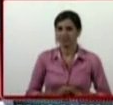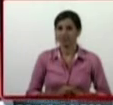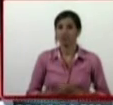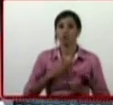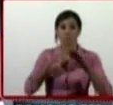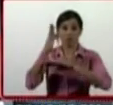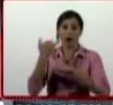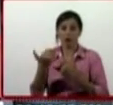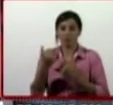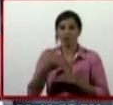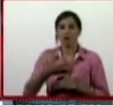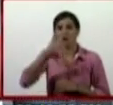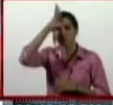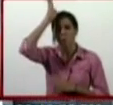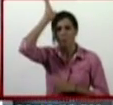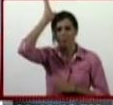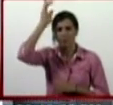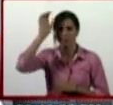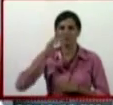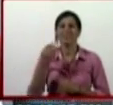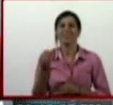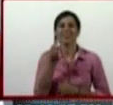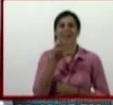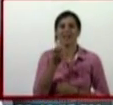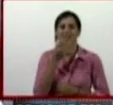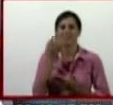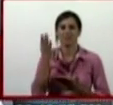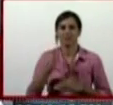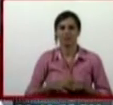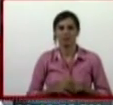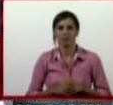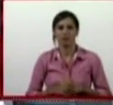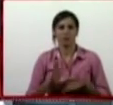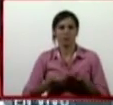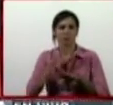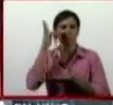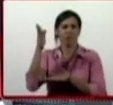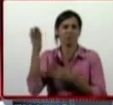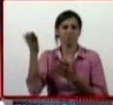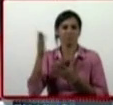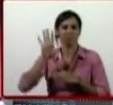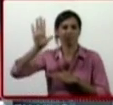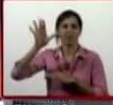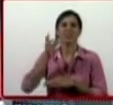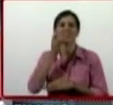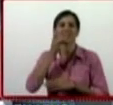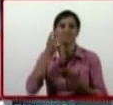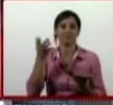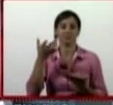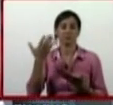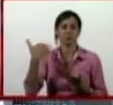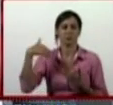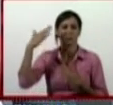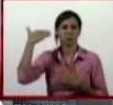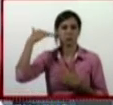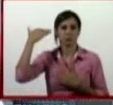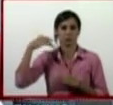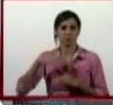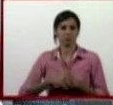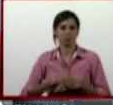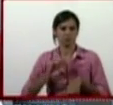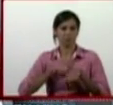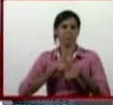ahorita. ¿No? ¿Por qué voy a Roma? Porque desde hace un